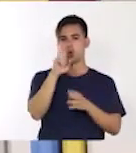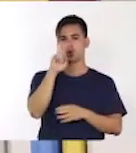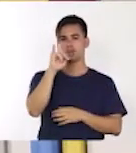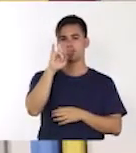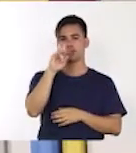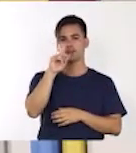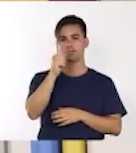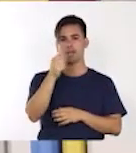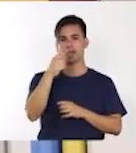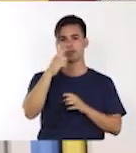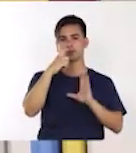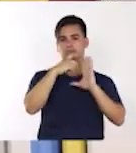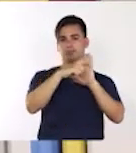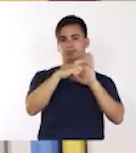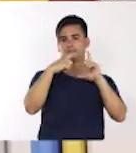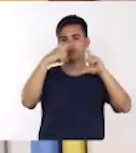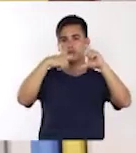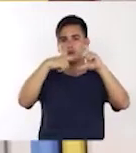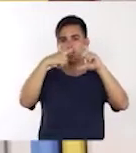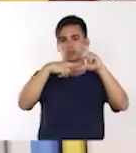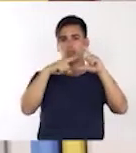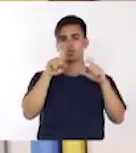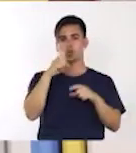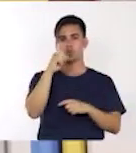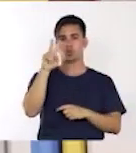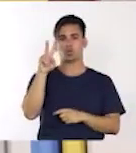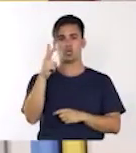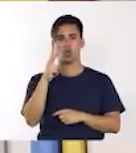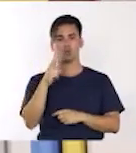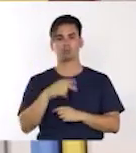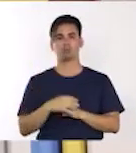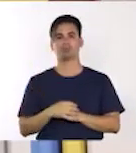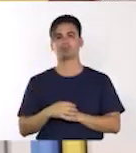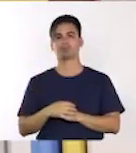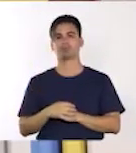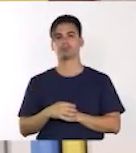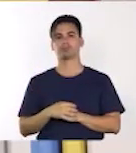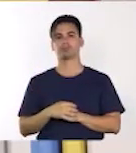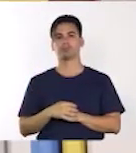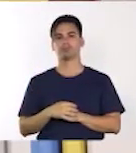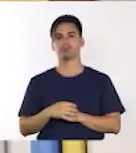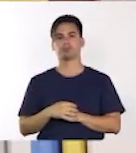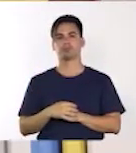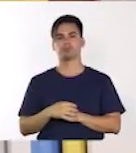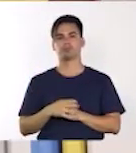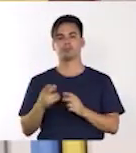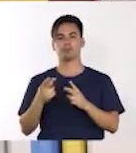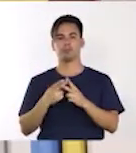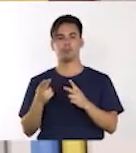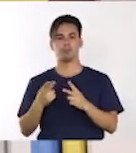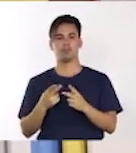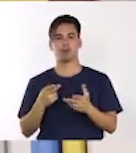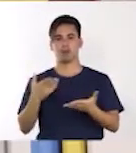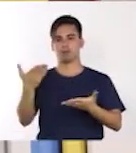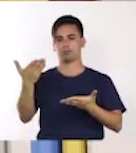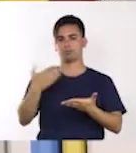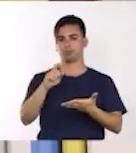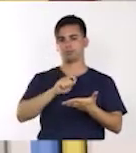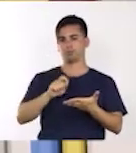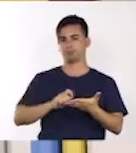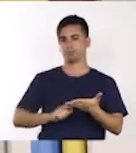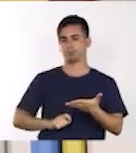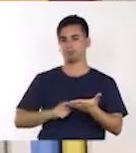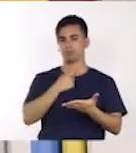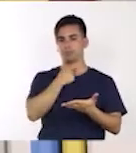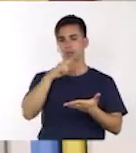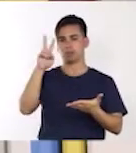contenidos que van al trabajo de control, la unidad 3 debe ser la que aporte los